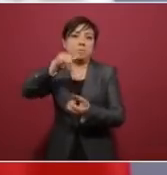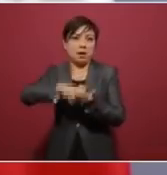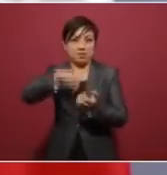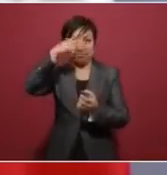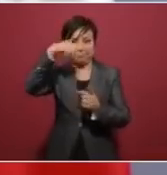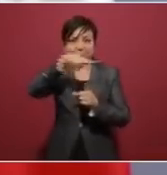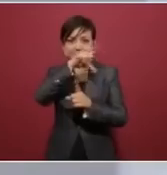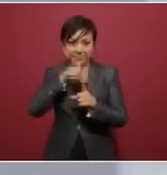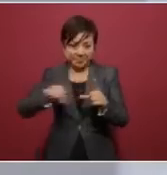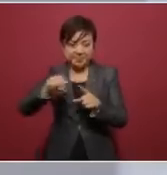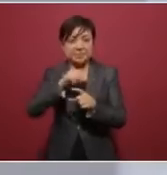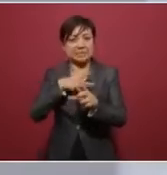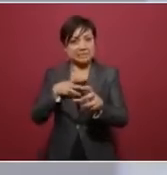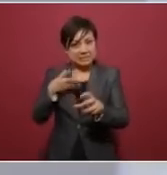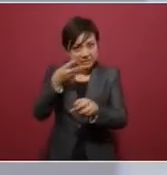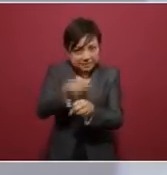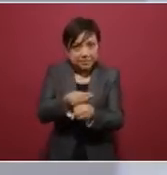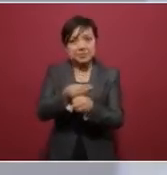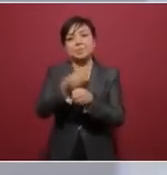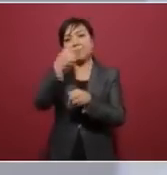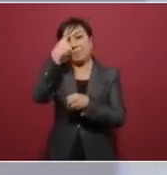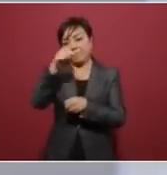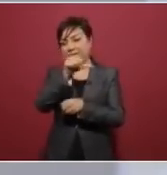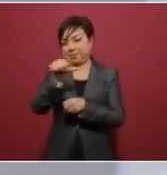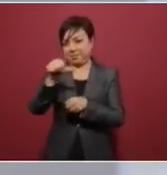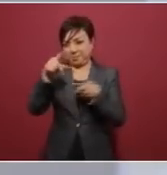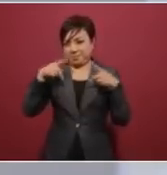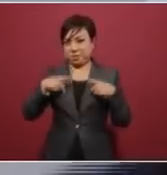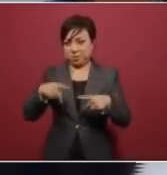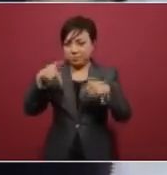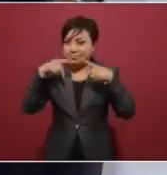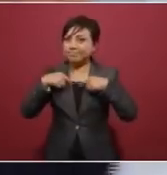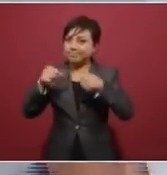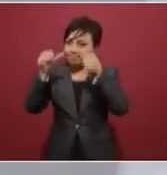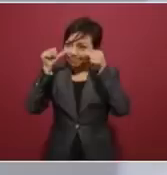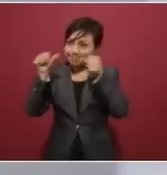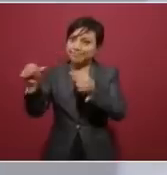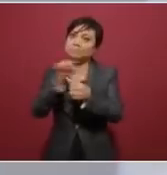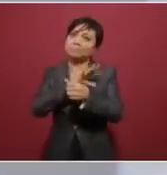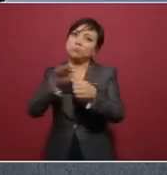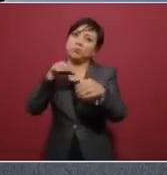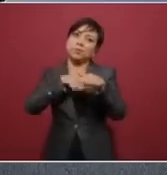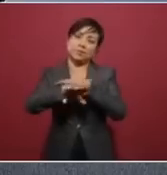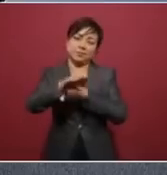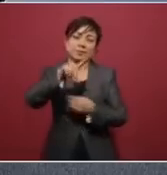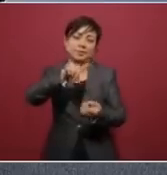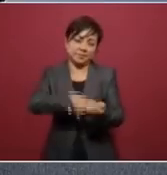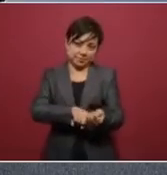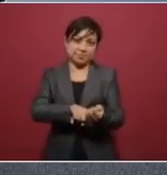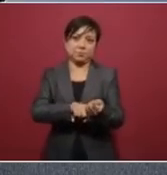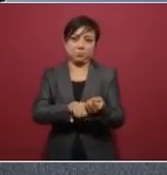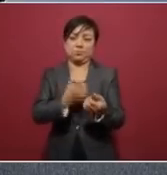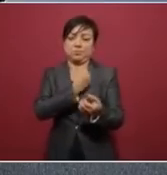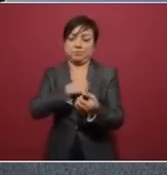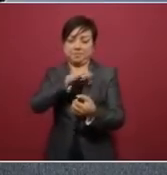de Salud para el Bienestar, que se va a ocupar de la